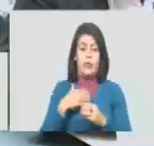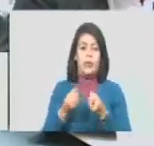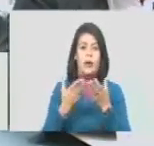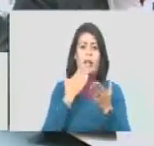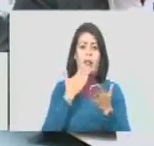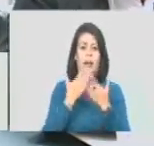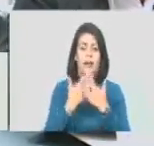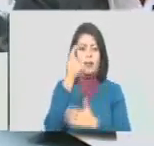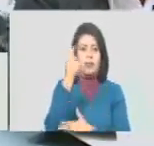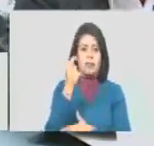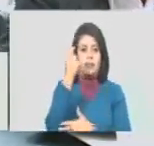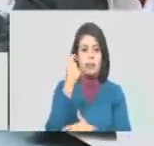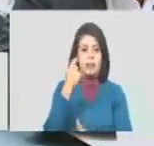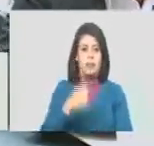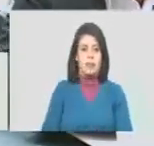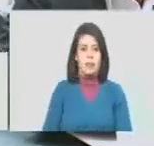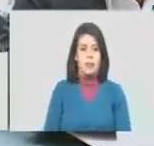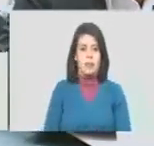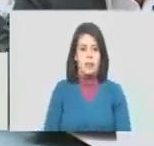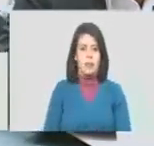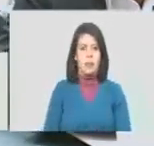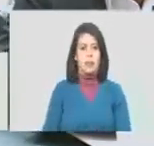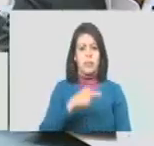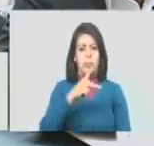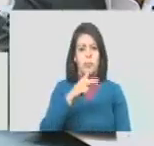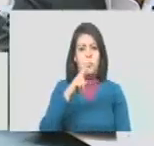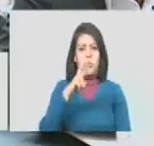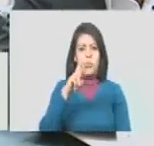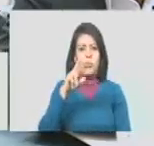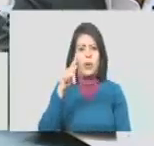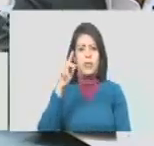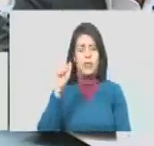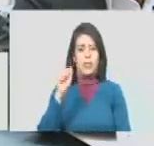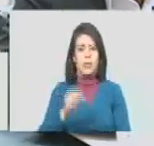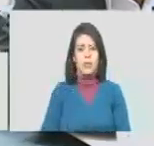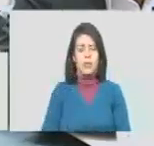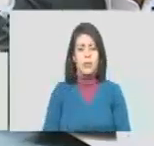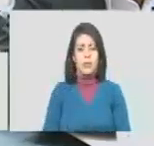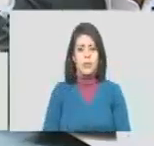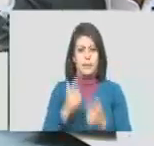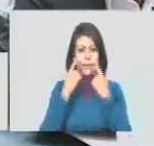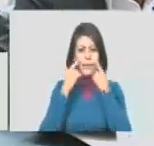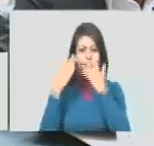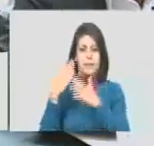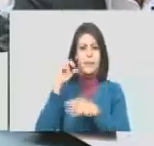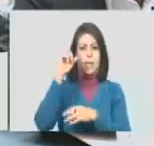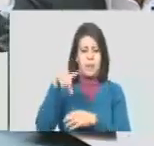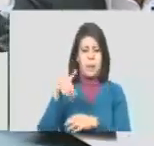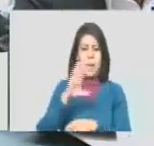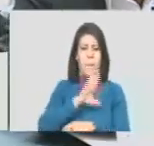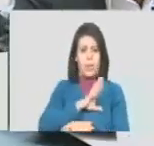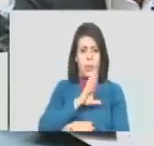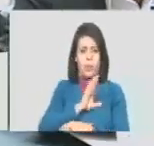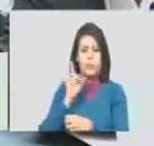gracias al diputado Puerta, no lo veo, aquí ya está. También